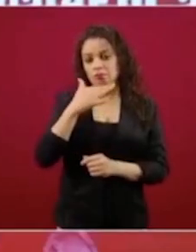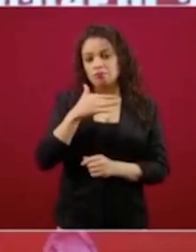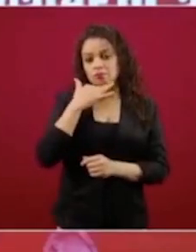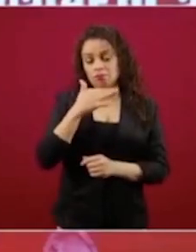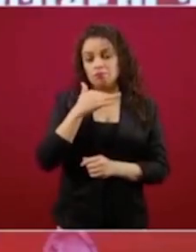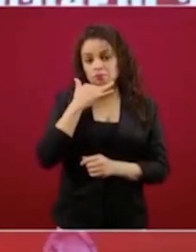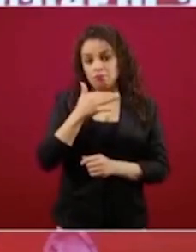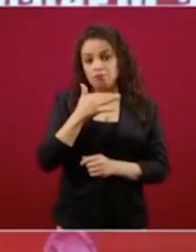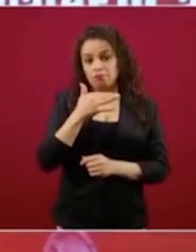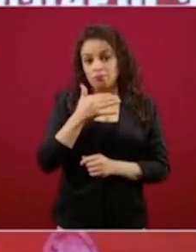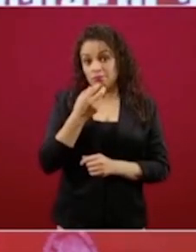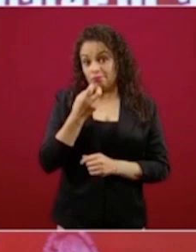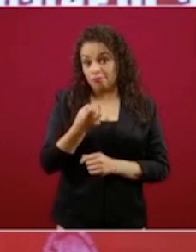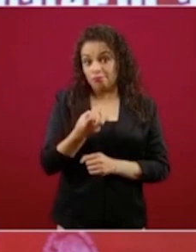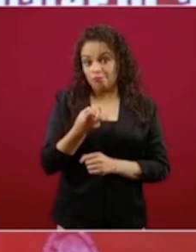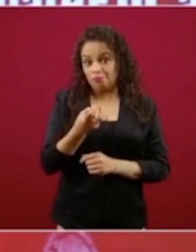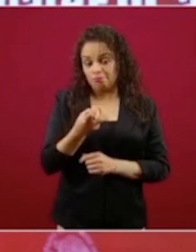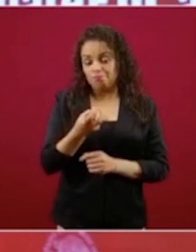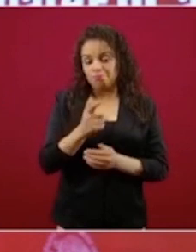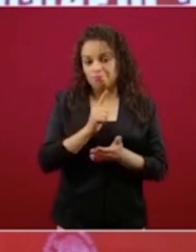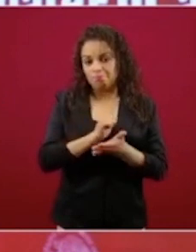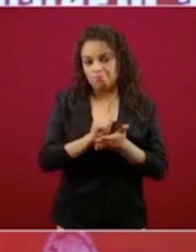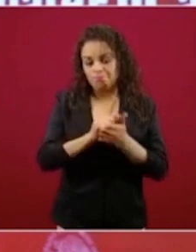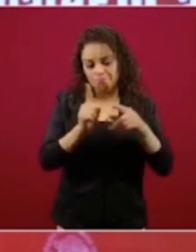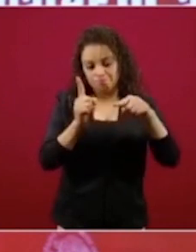y vamos a limpiar.